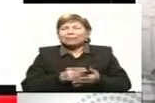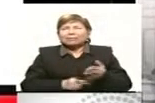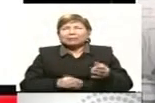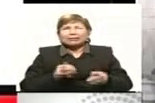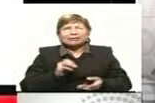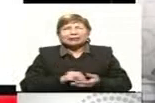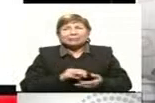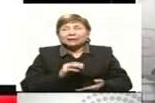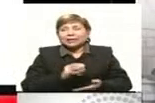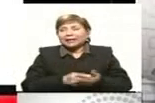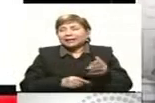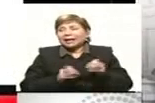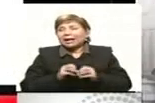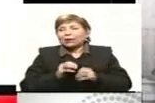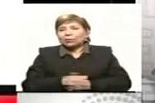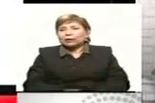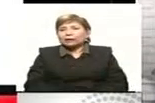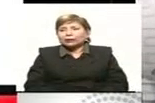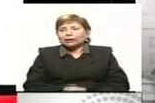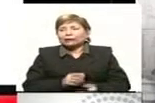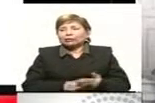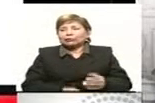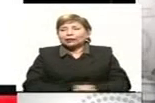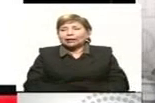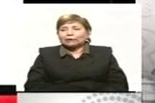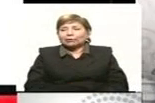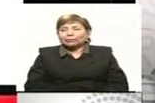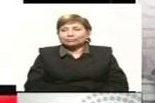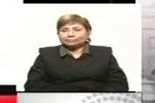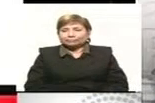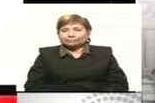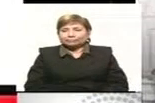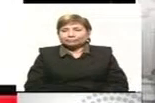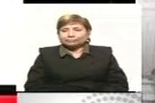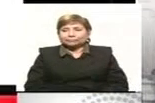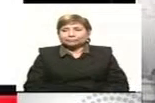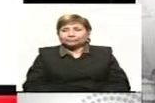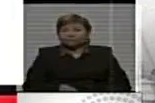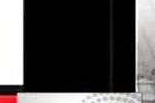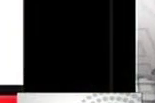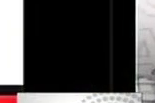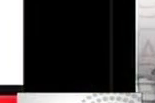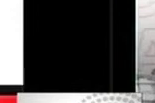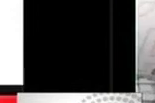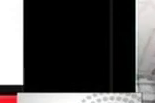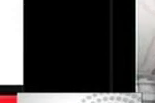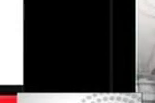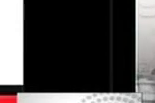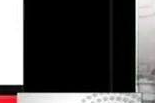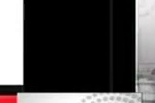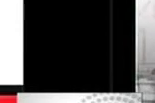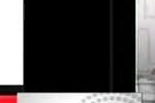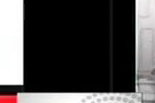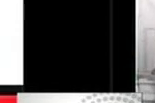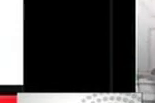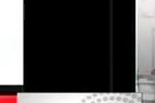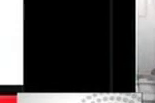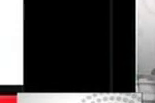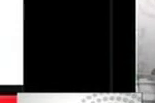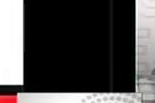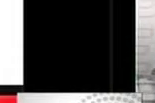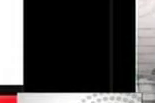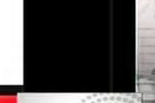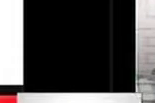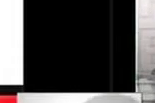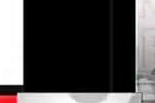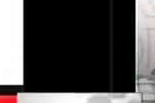de Normalización Previsional. Y el trabajo, preveemos que este trabajo va a tener un salto importante, ¿no? Esta oficina